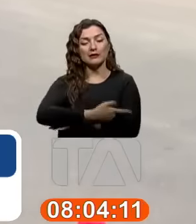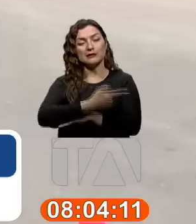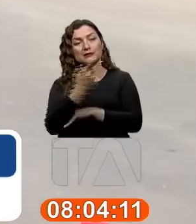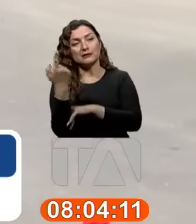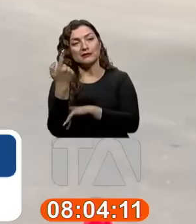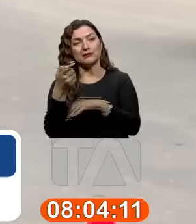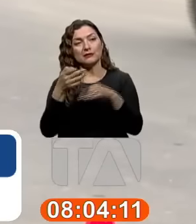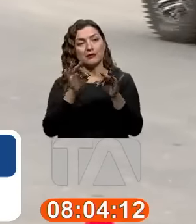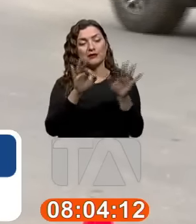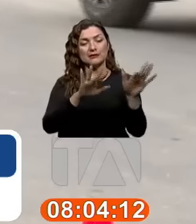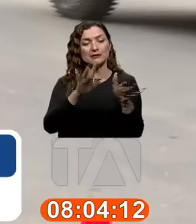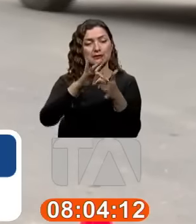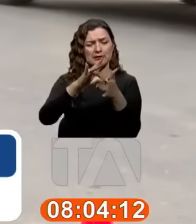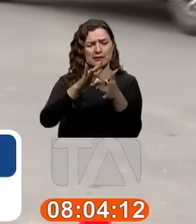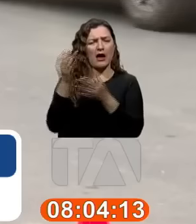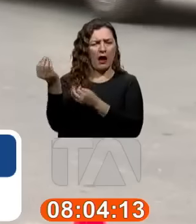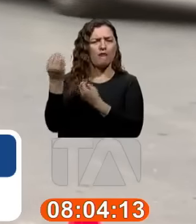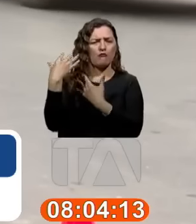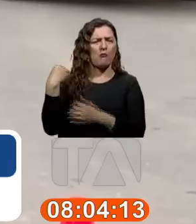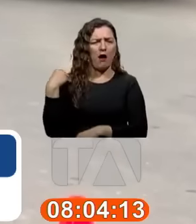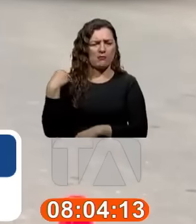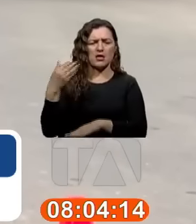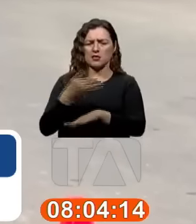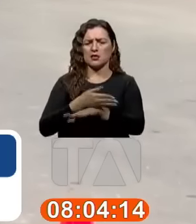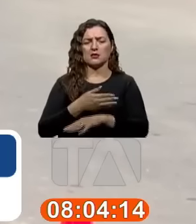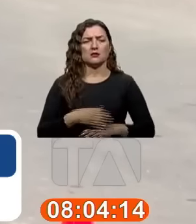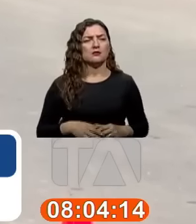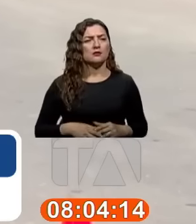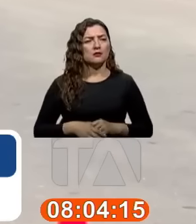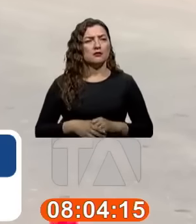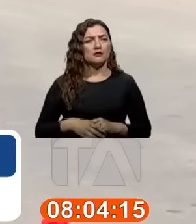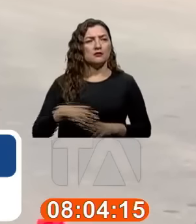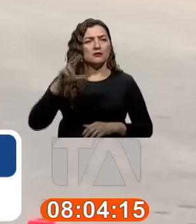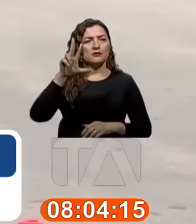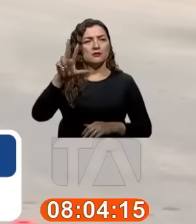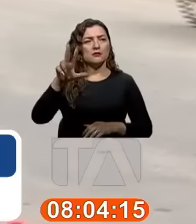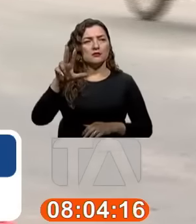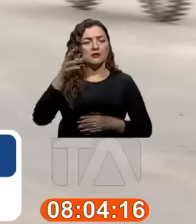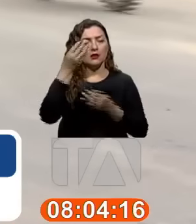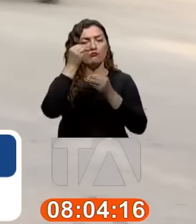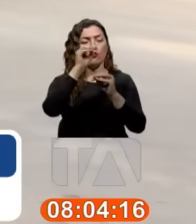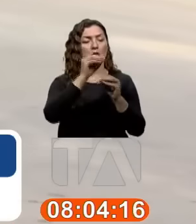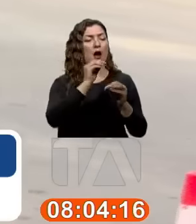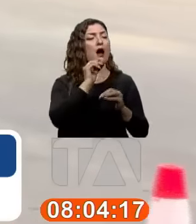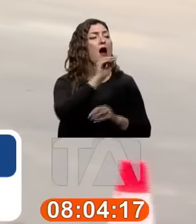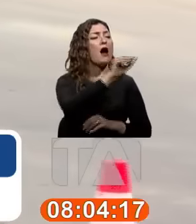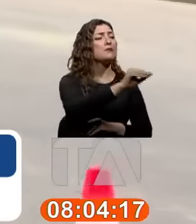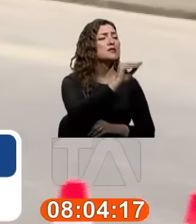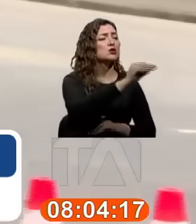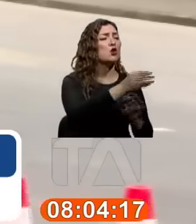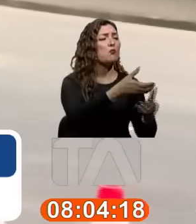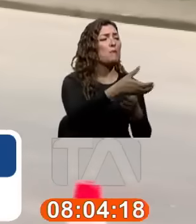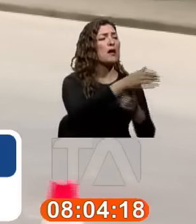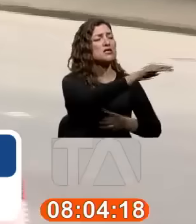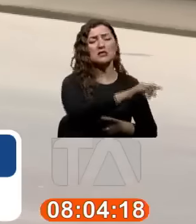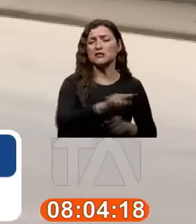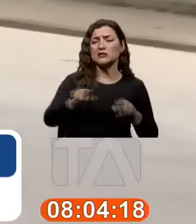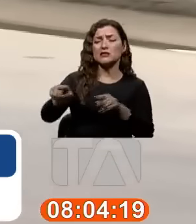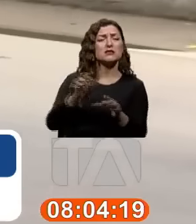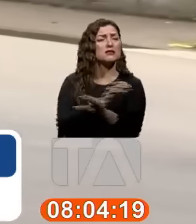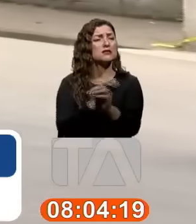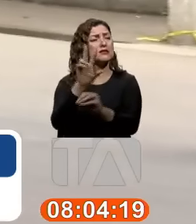lo afirmaba la Secretaría de Riesgos, y 3 que dieron reporte, aviso a los bomberos de la zona. Ahora nos